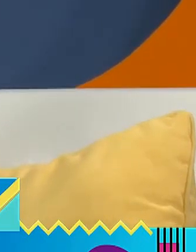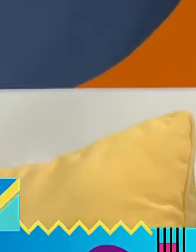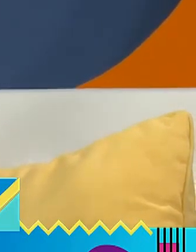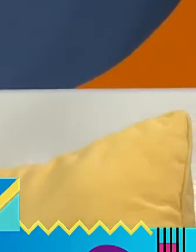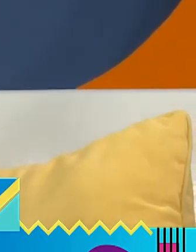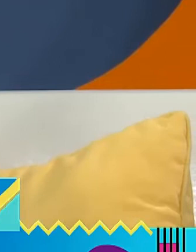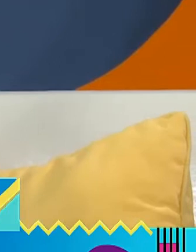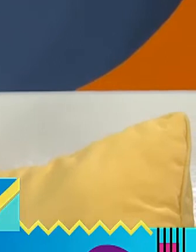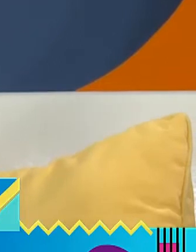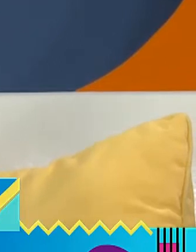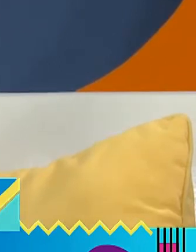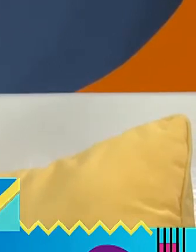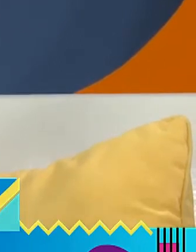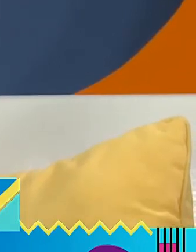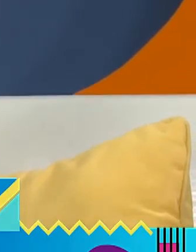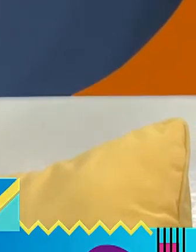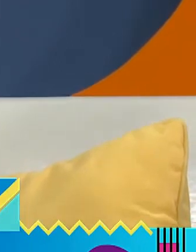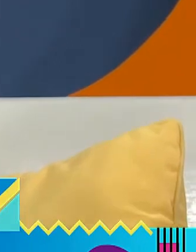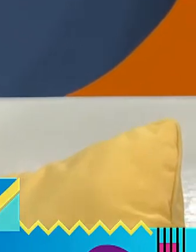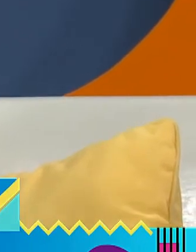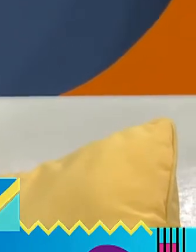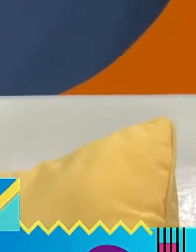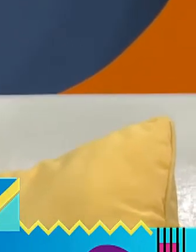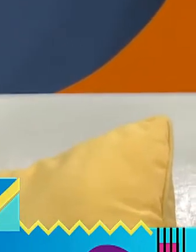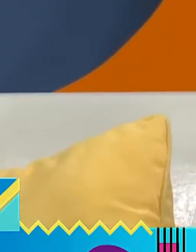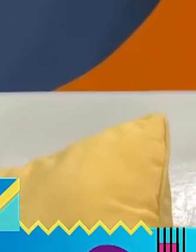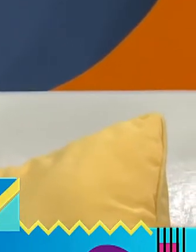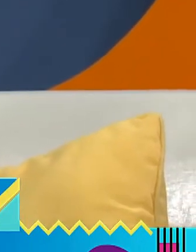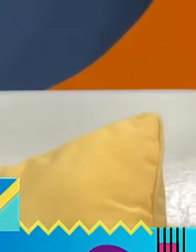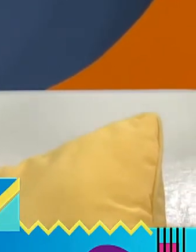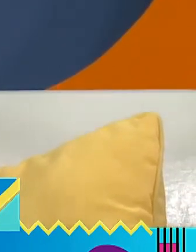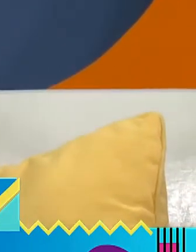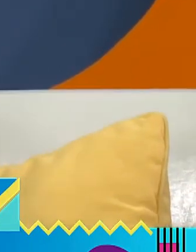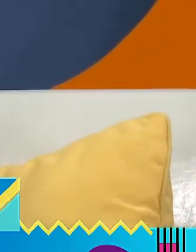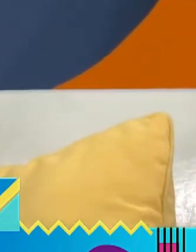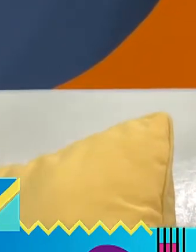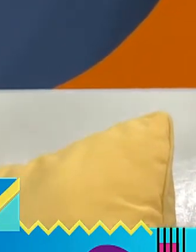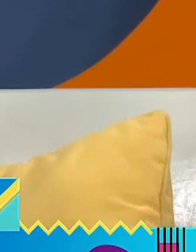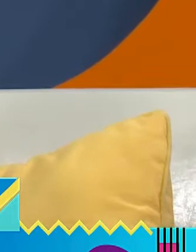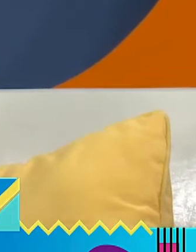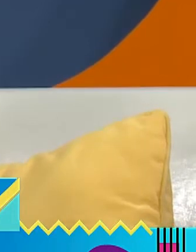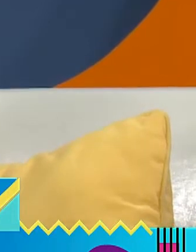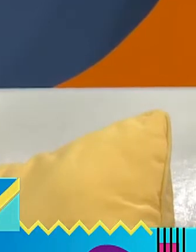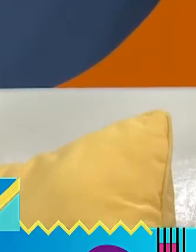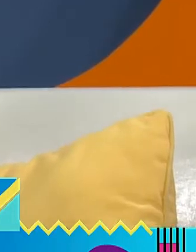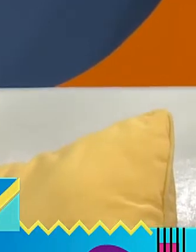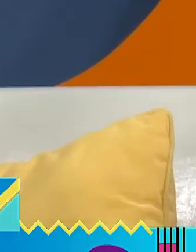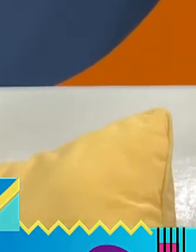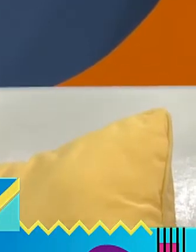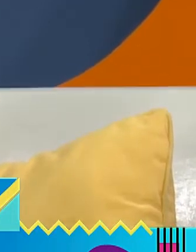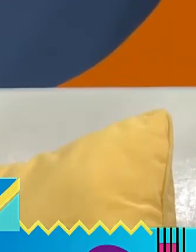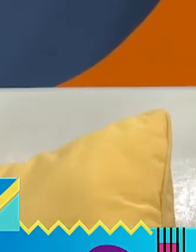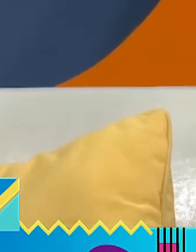conflicto con los trabajadores, porque el trabajador está bien. O sea, nosotros cuando primero que vuelve la paritaria con Néstor y